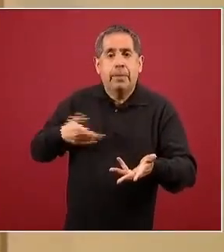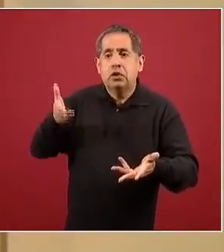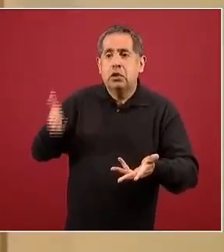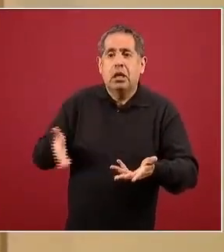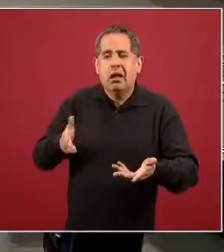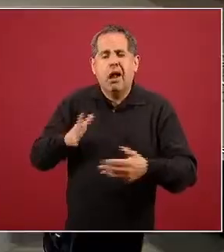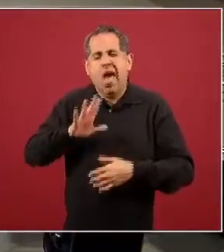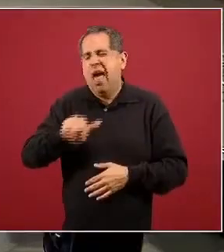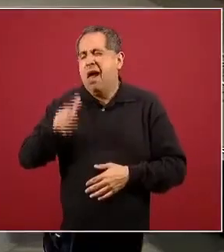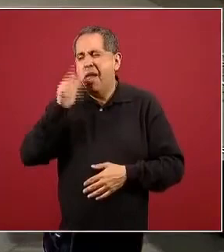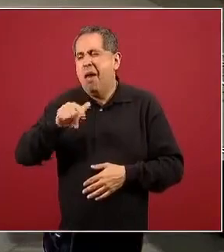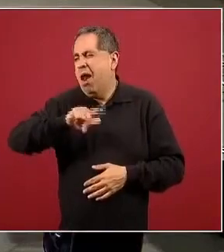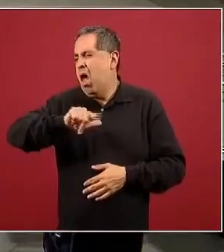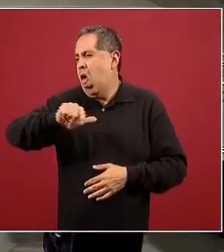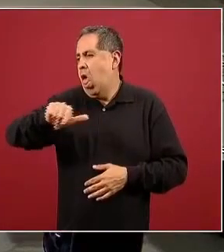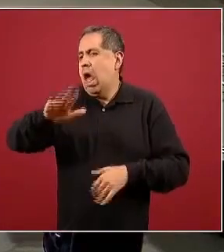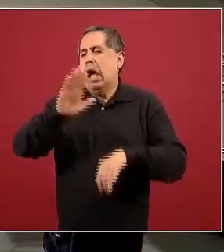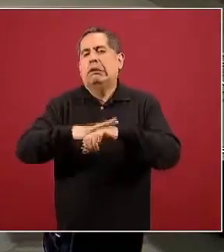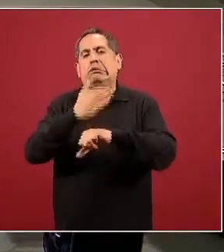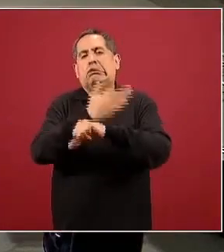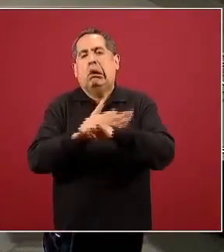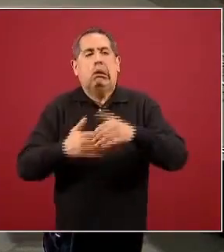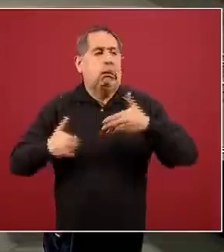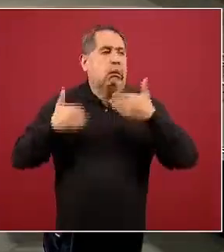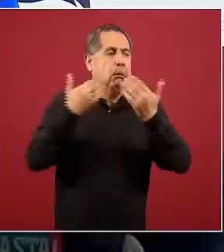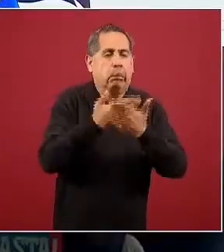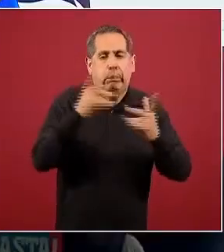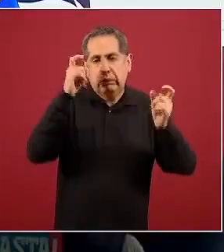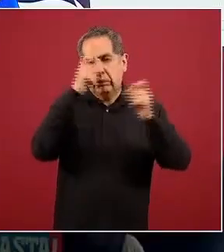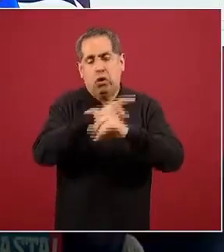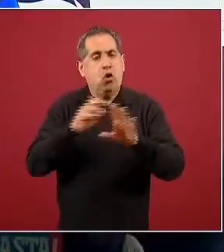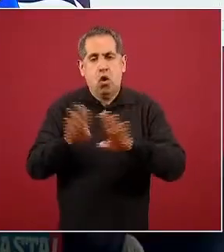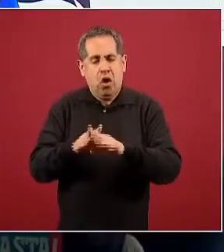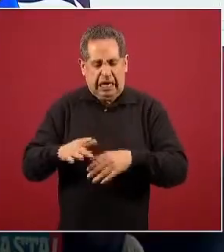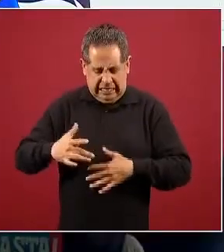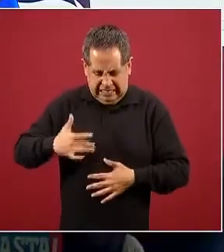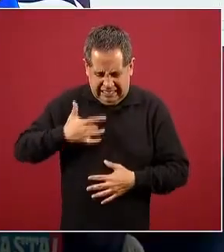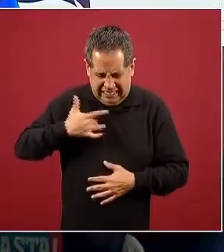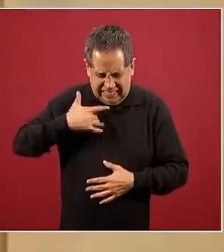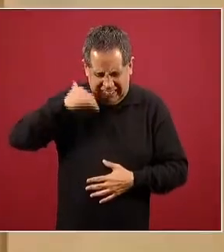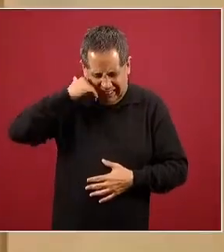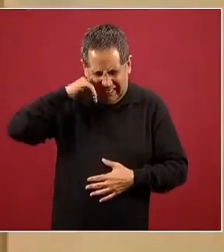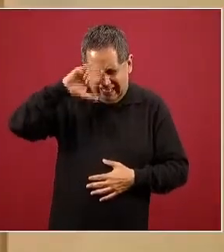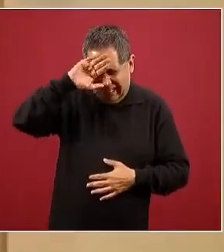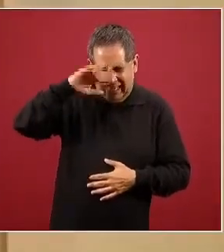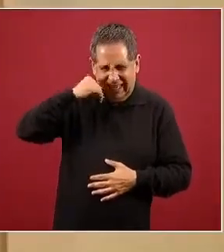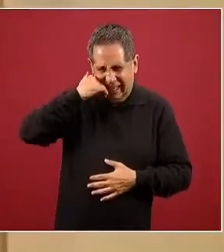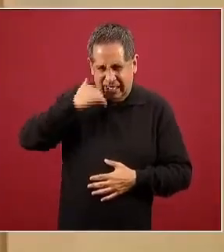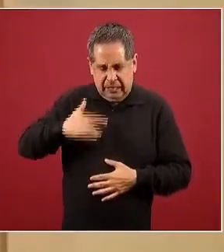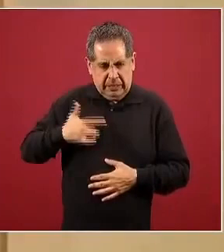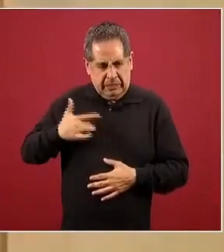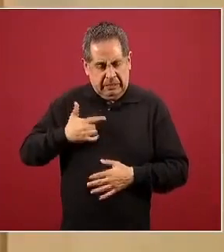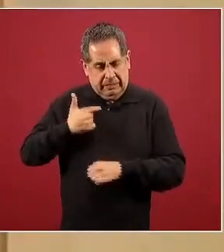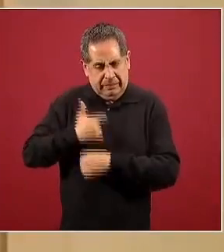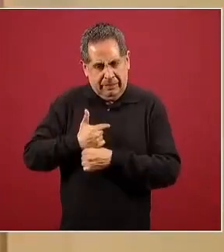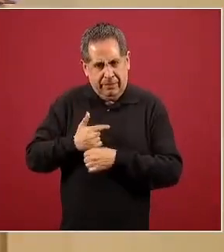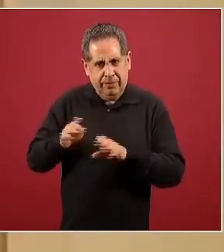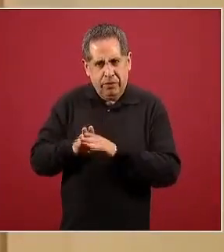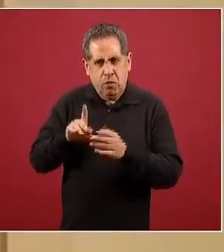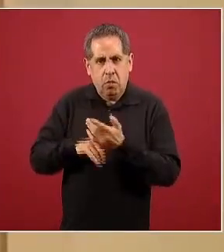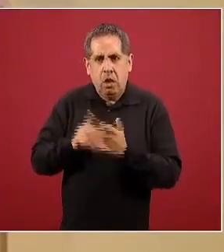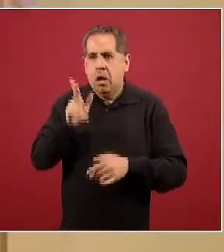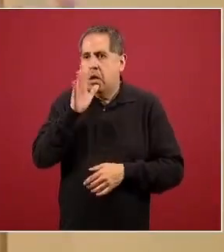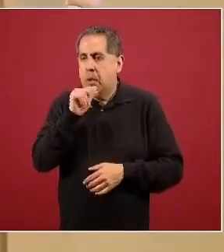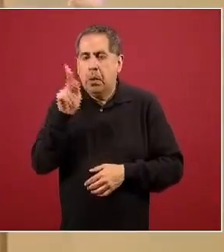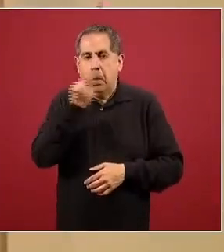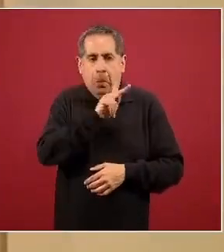atienden las personas de forma tardía porque ya llegan complicadas. Al primer signo, al primero de alarma, que sea falta